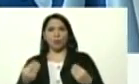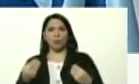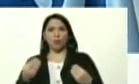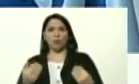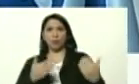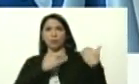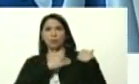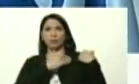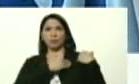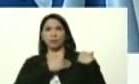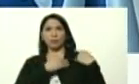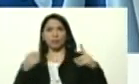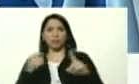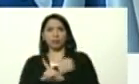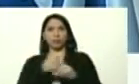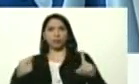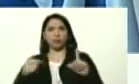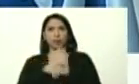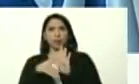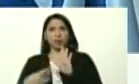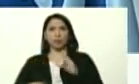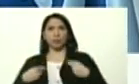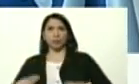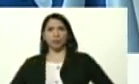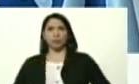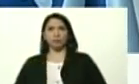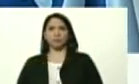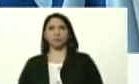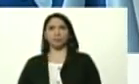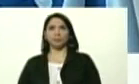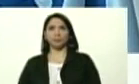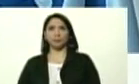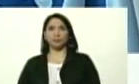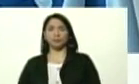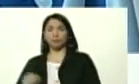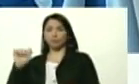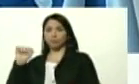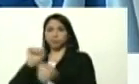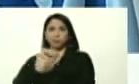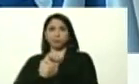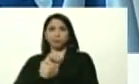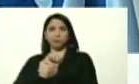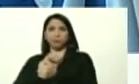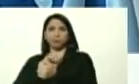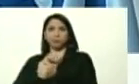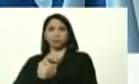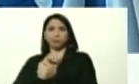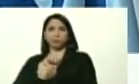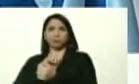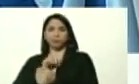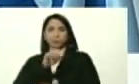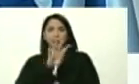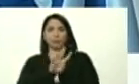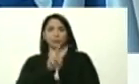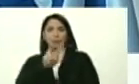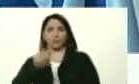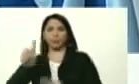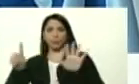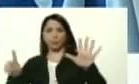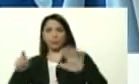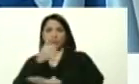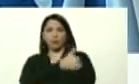de la vulneración de los derechos humanos. Se han privado de libertad a 426